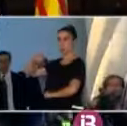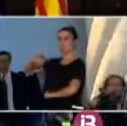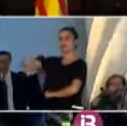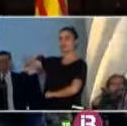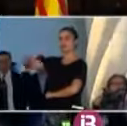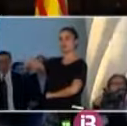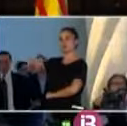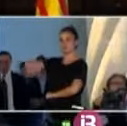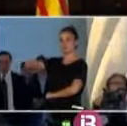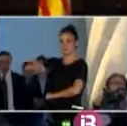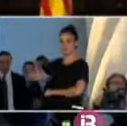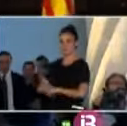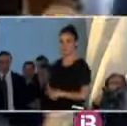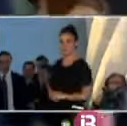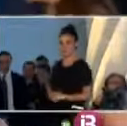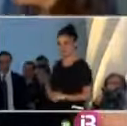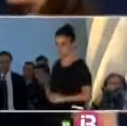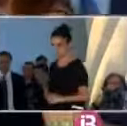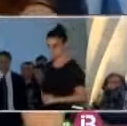Balears.